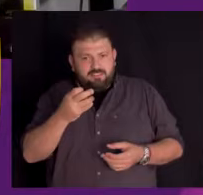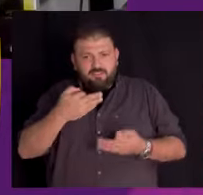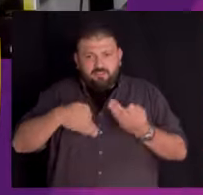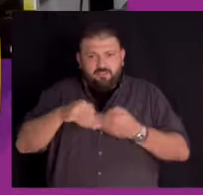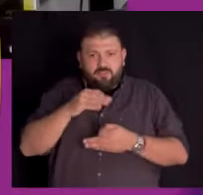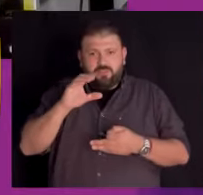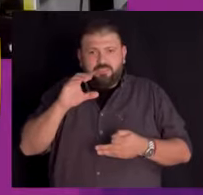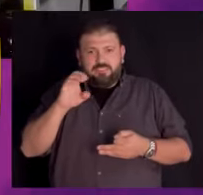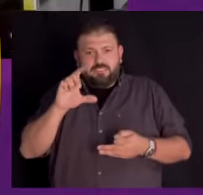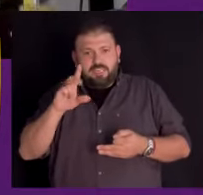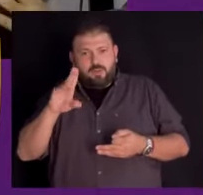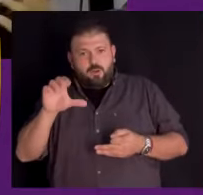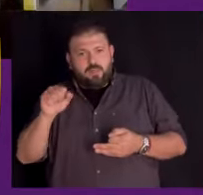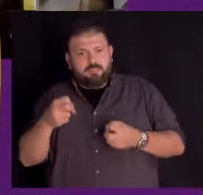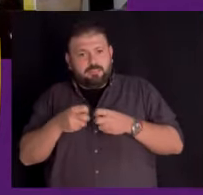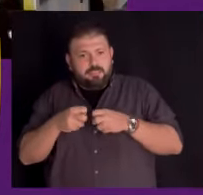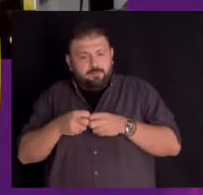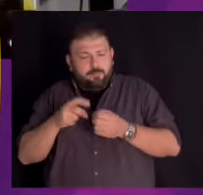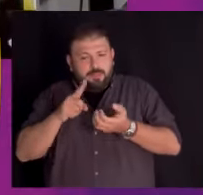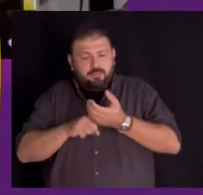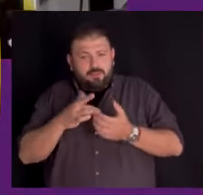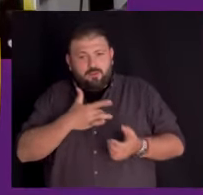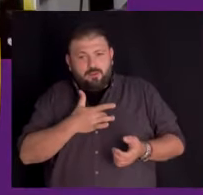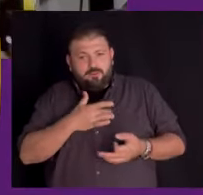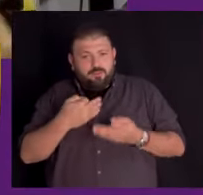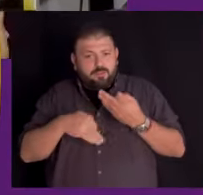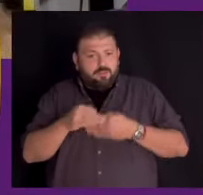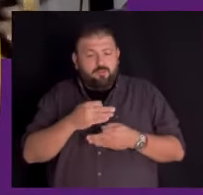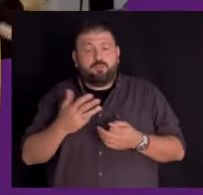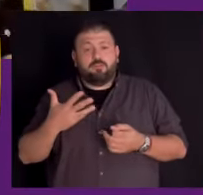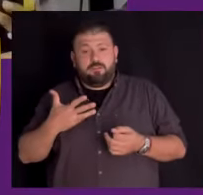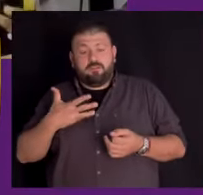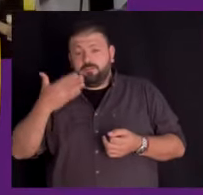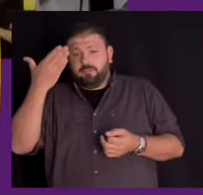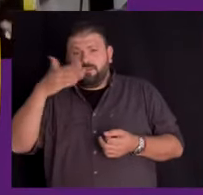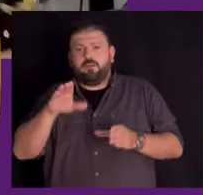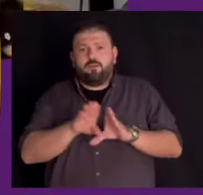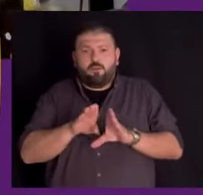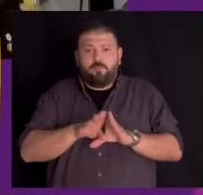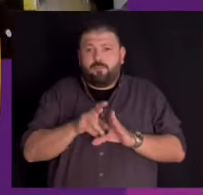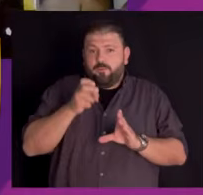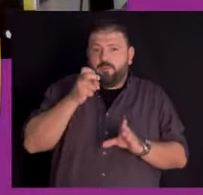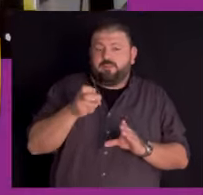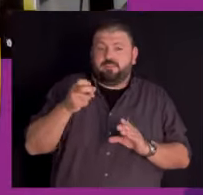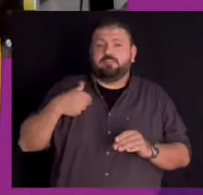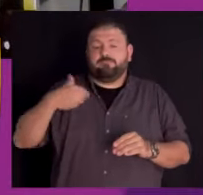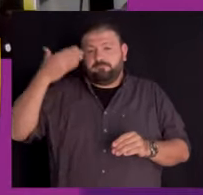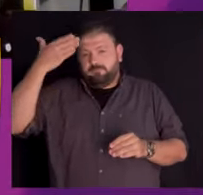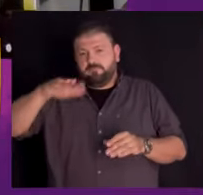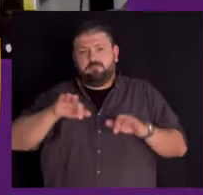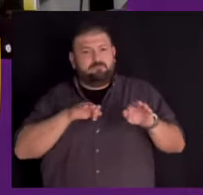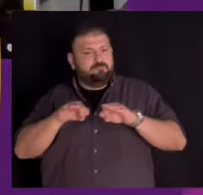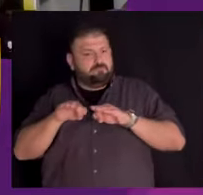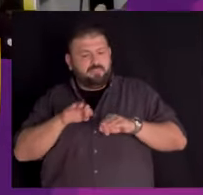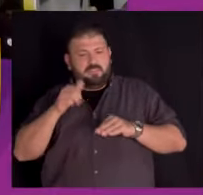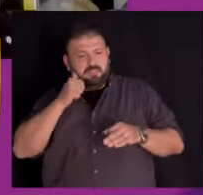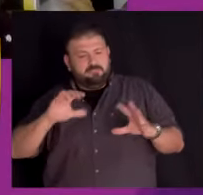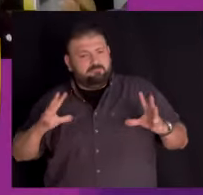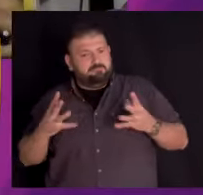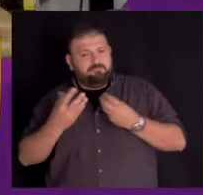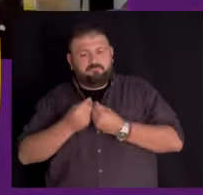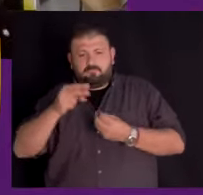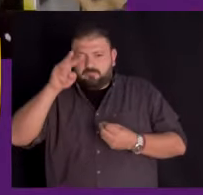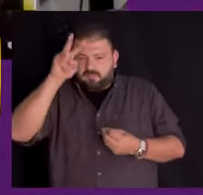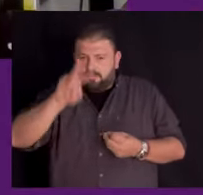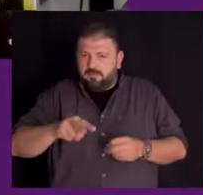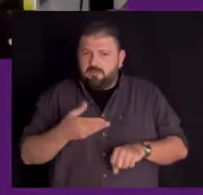células nerviosas y sobre todo la interacción que tienen y cómo estas, pues obviamente están trabajando en conjunto. De verdad que